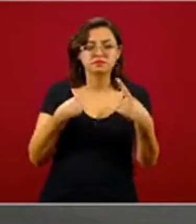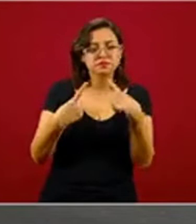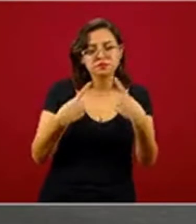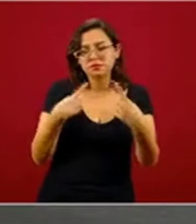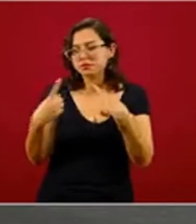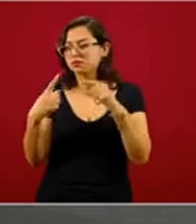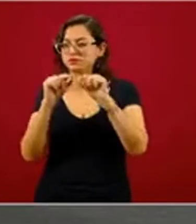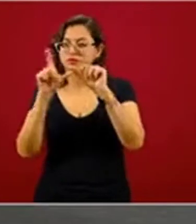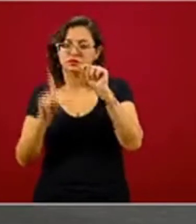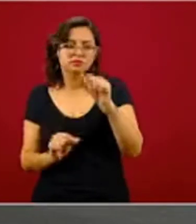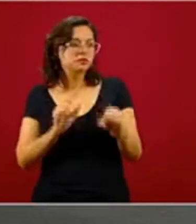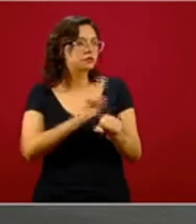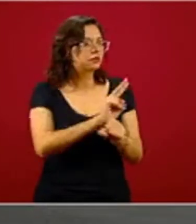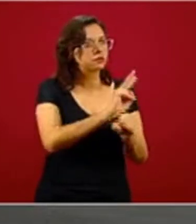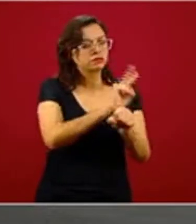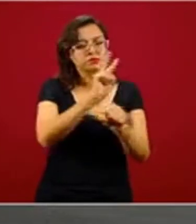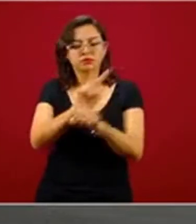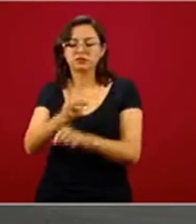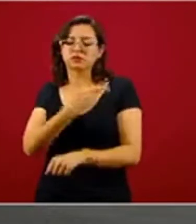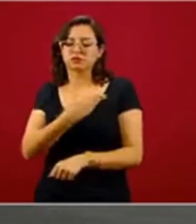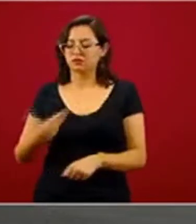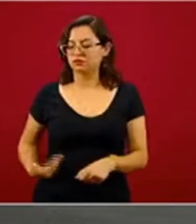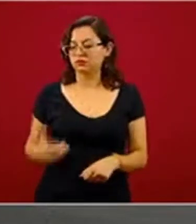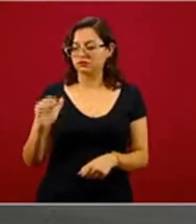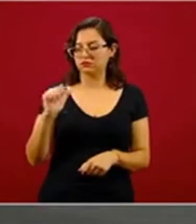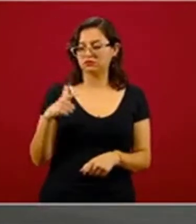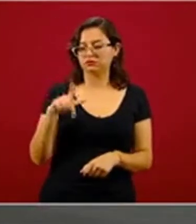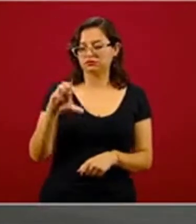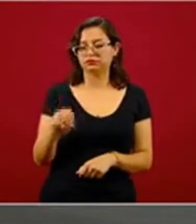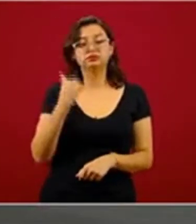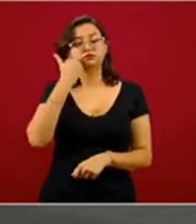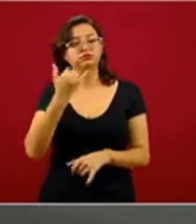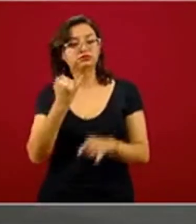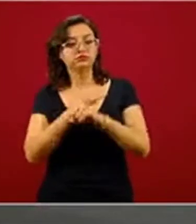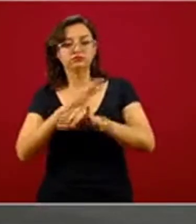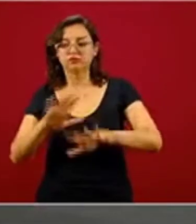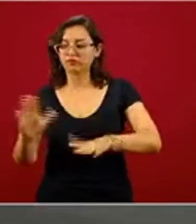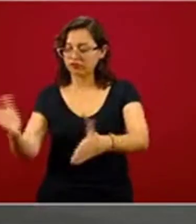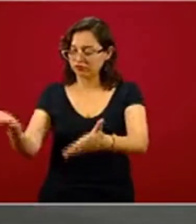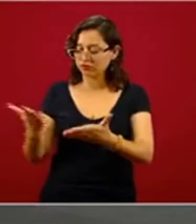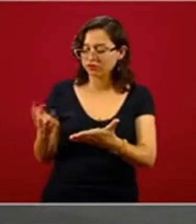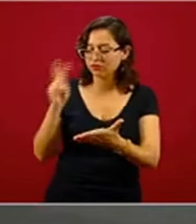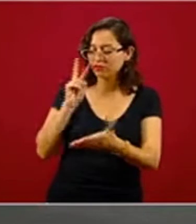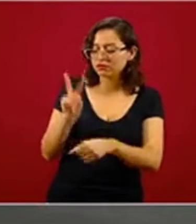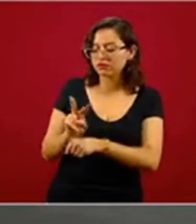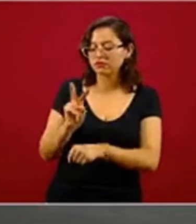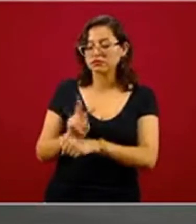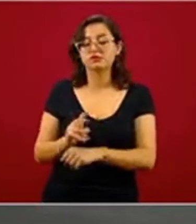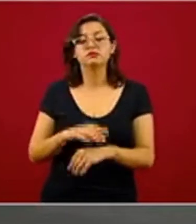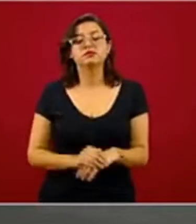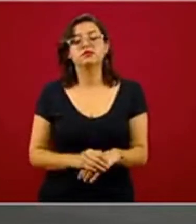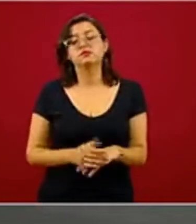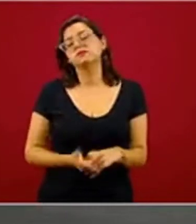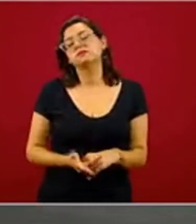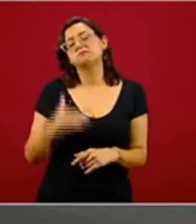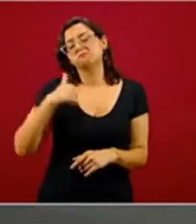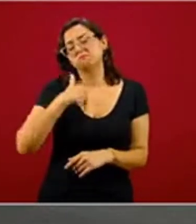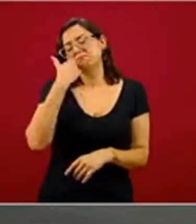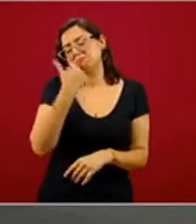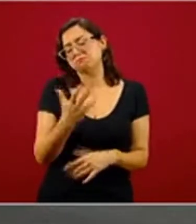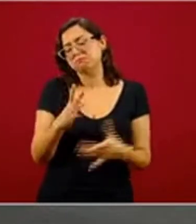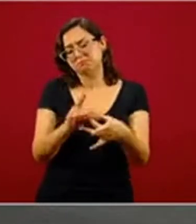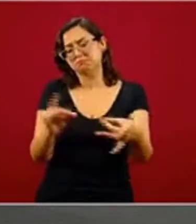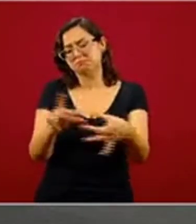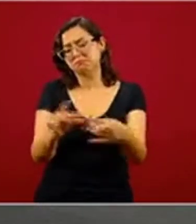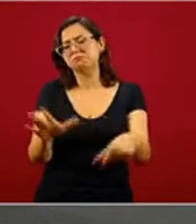seguimiento muy puntual que ha llevado el presidente López Obrador. Les cuento todo esto porque el día de ayer, reunidos aquí en Palacio